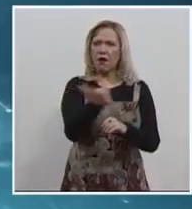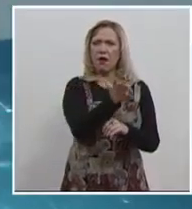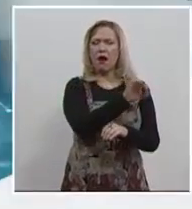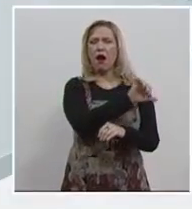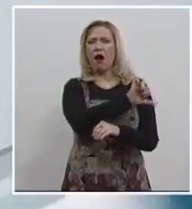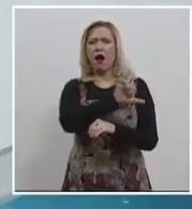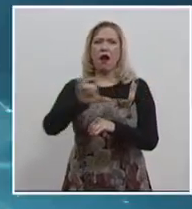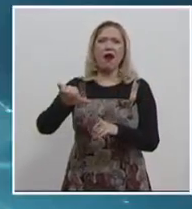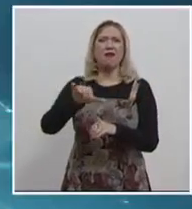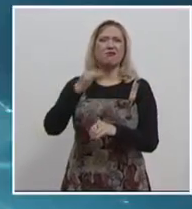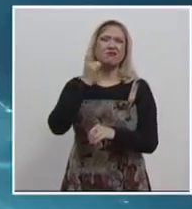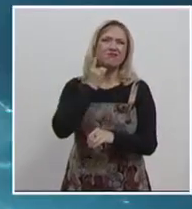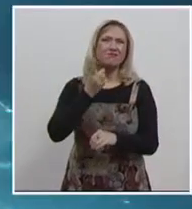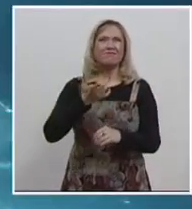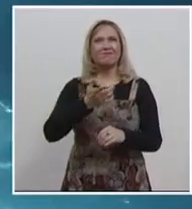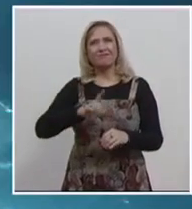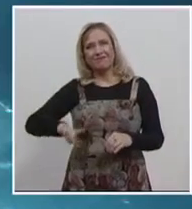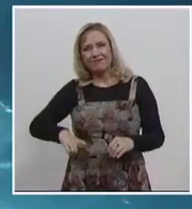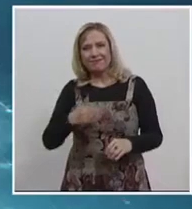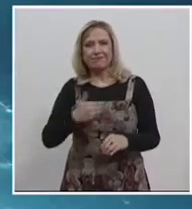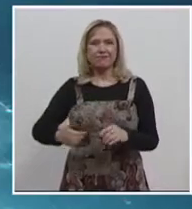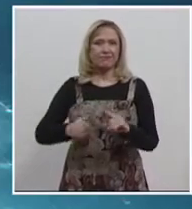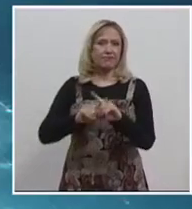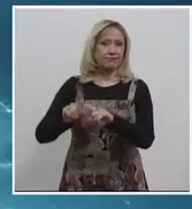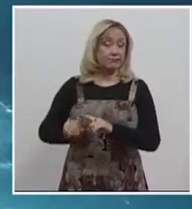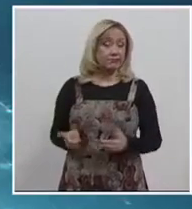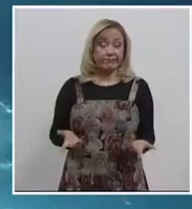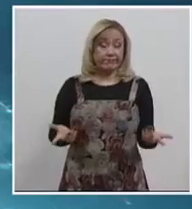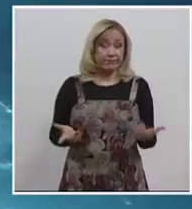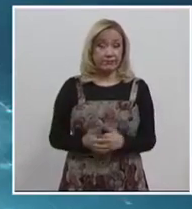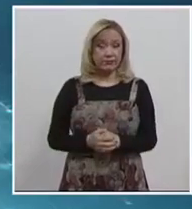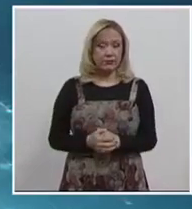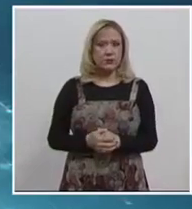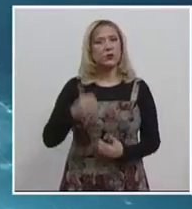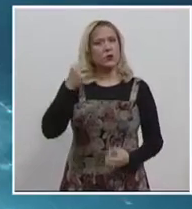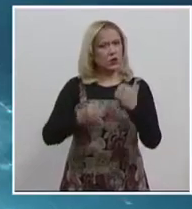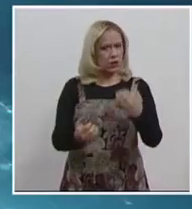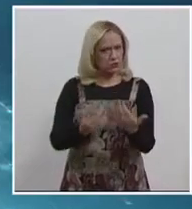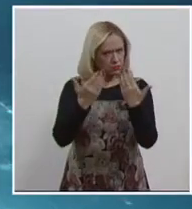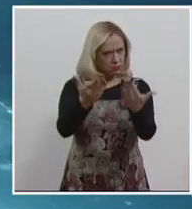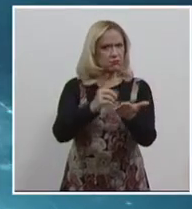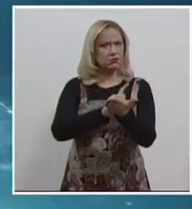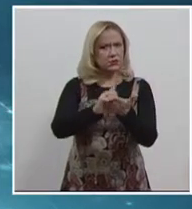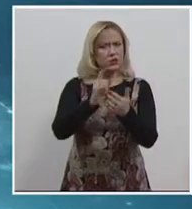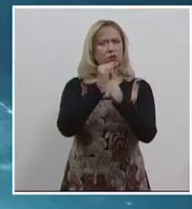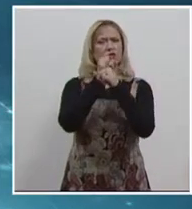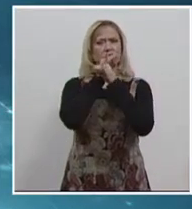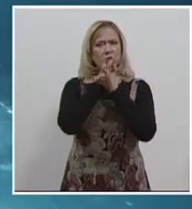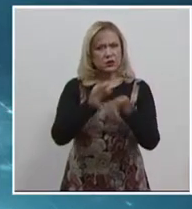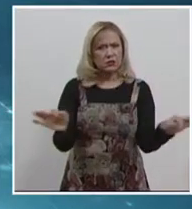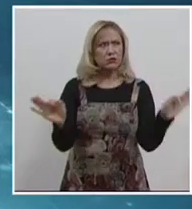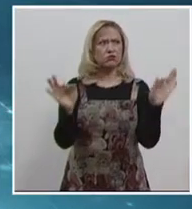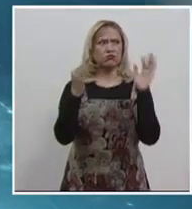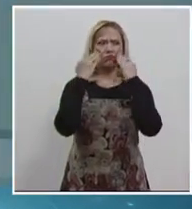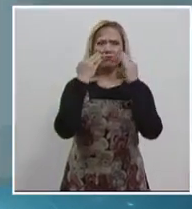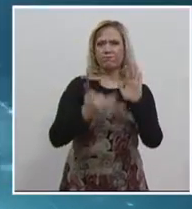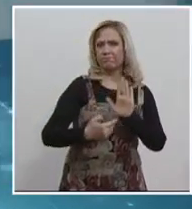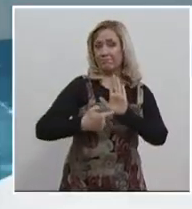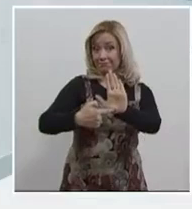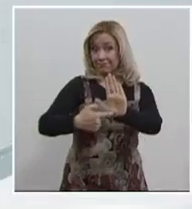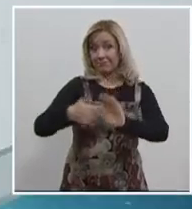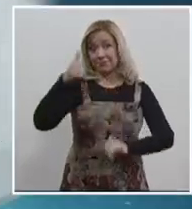popular. La Corte ha garantizado el derecho de acceso a la información y la transparencia.